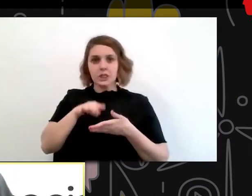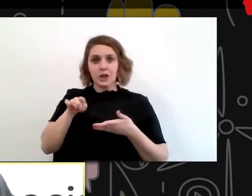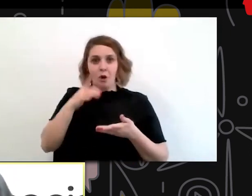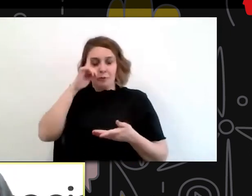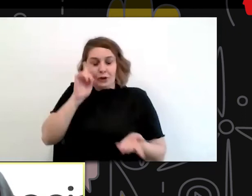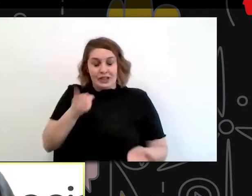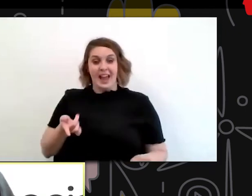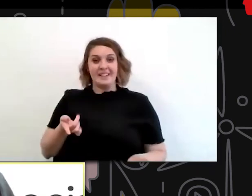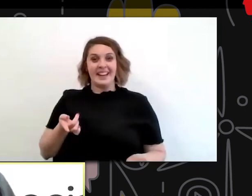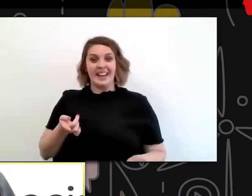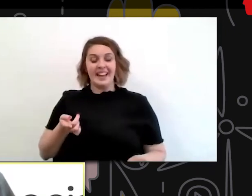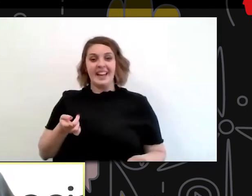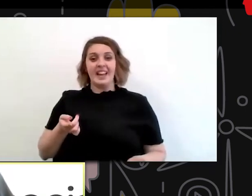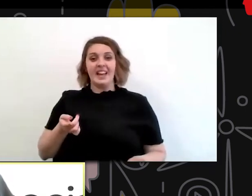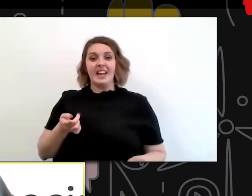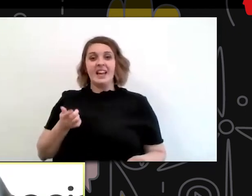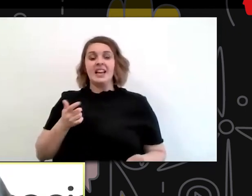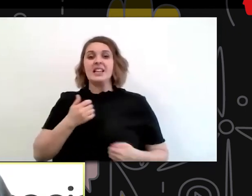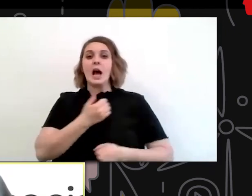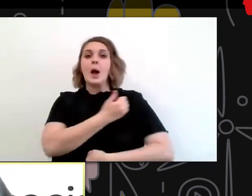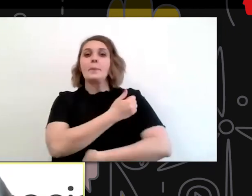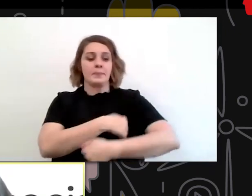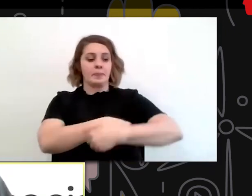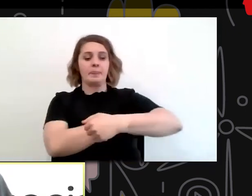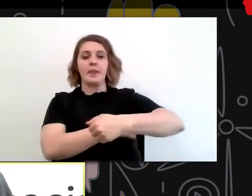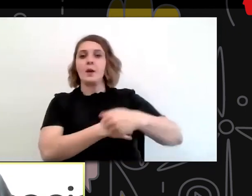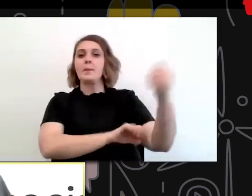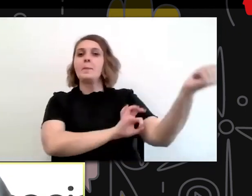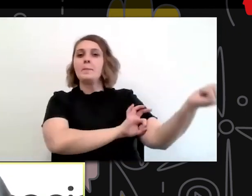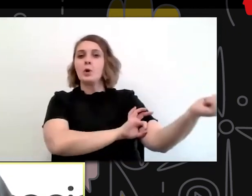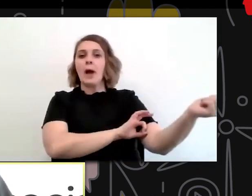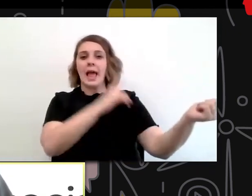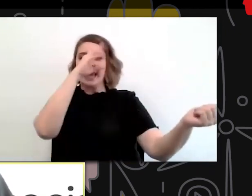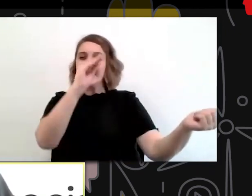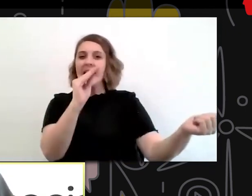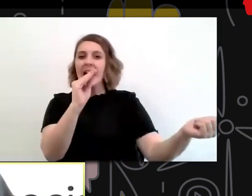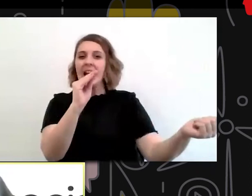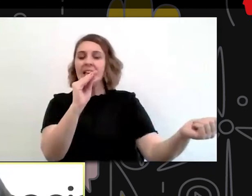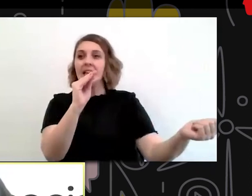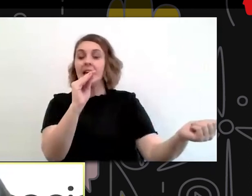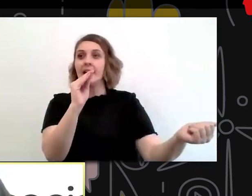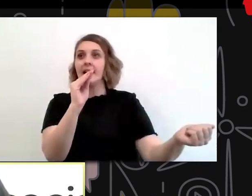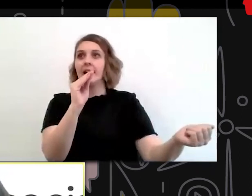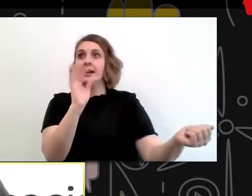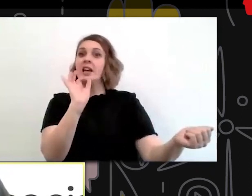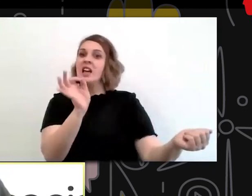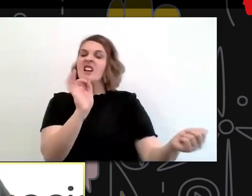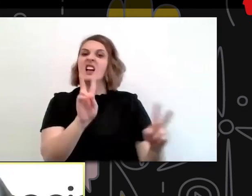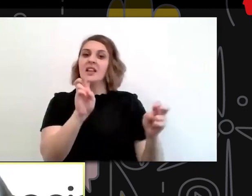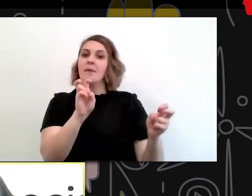hecho. Esas plumas inteligentes, pues lamentablemente tampoco han contado con el tema